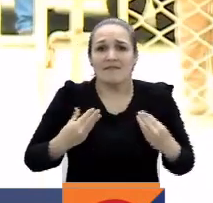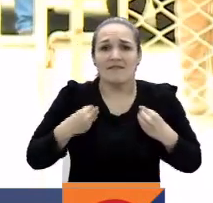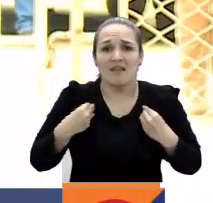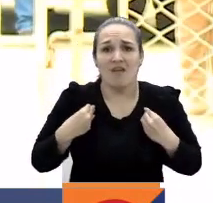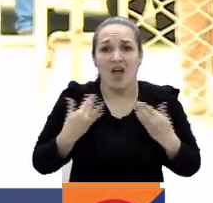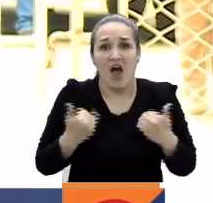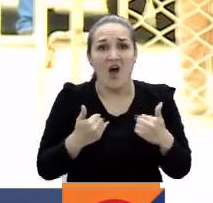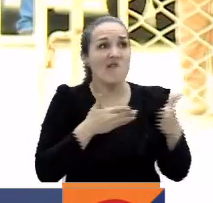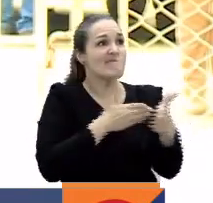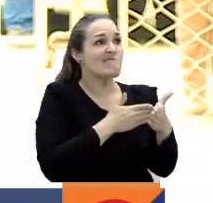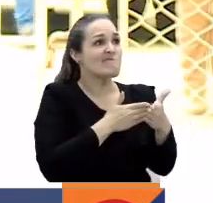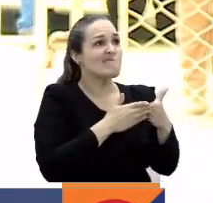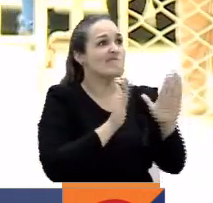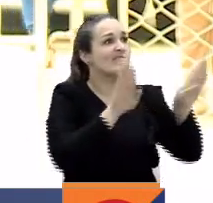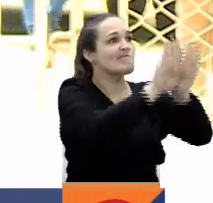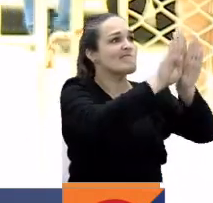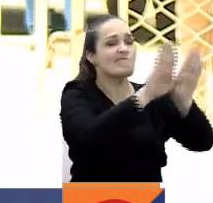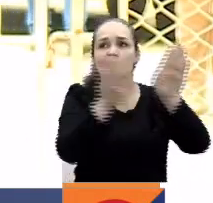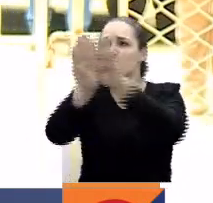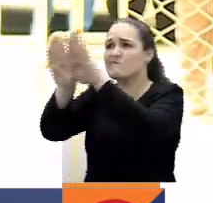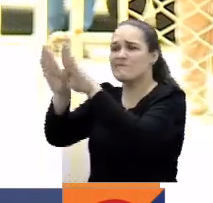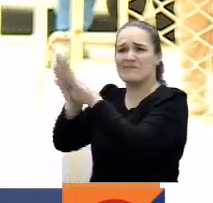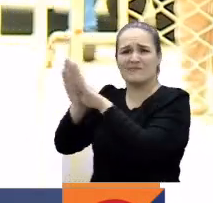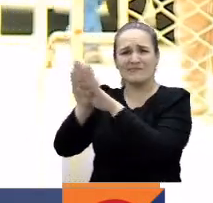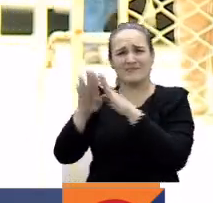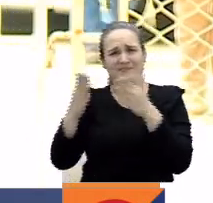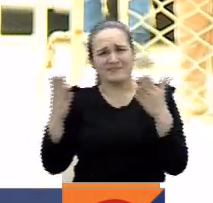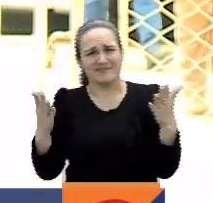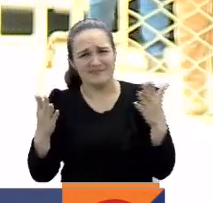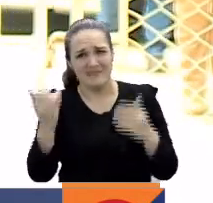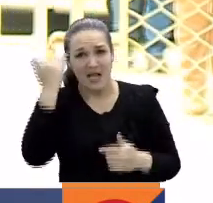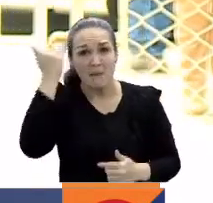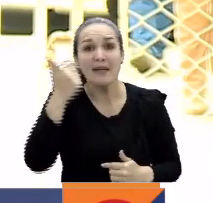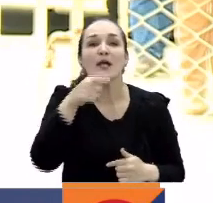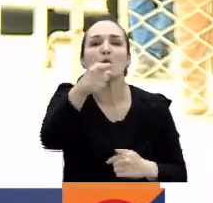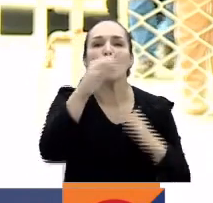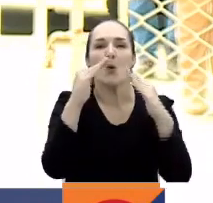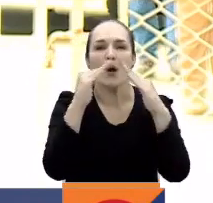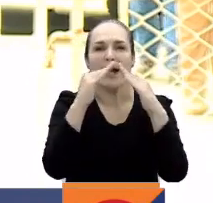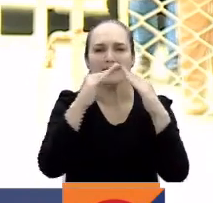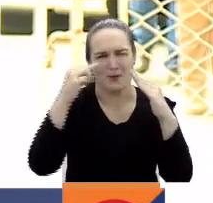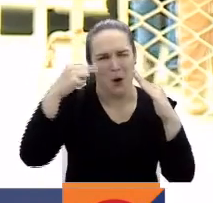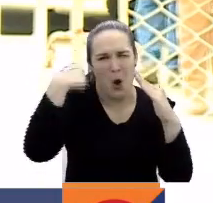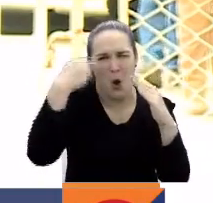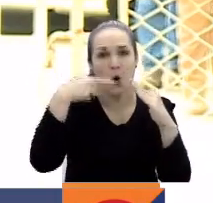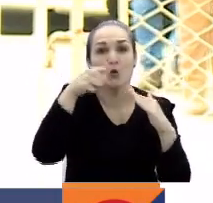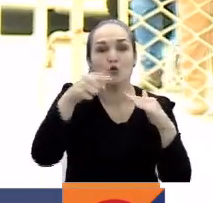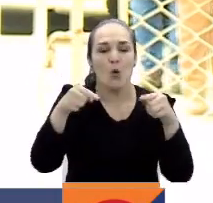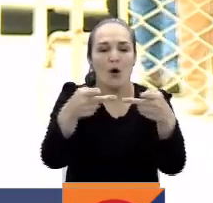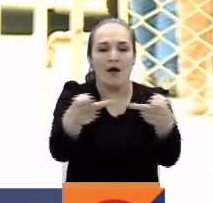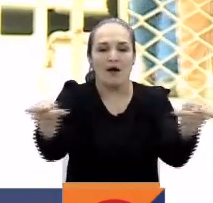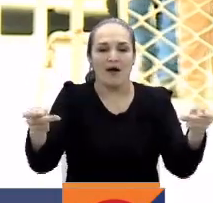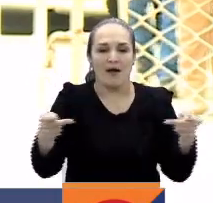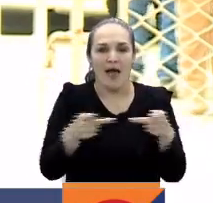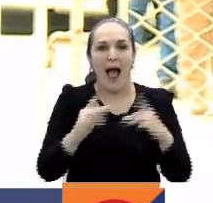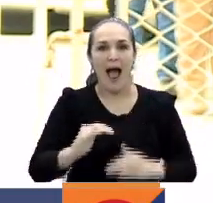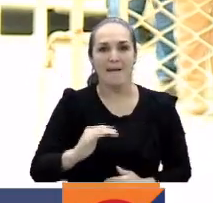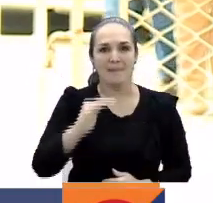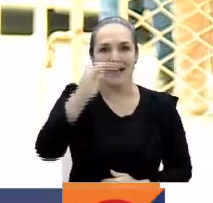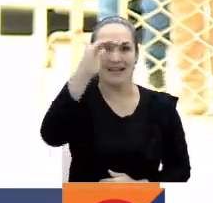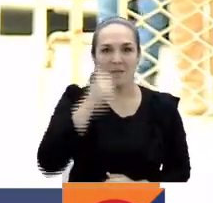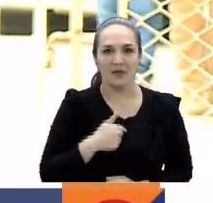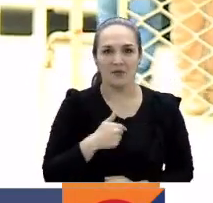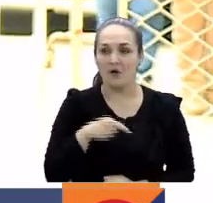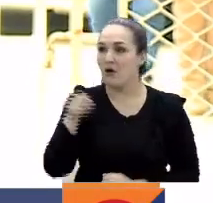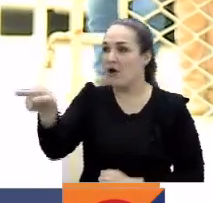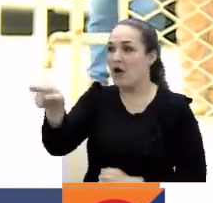A cualquiera se le ocurriría una locura si al interior de su casita, de su apartamento, le cerrara las puertas a una